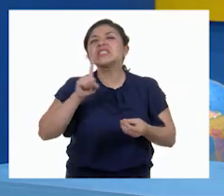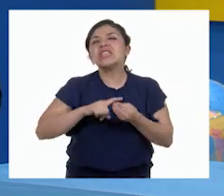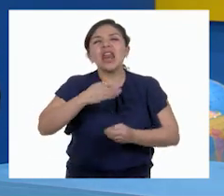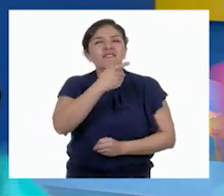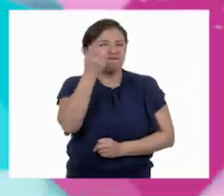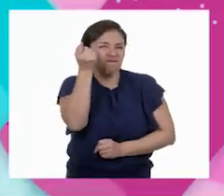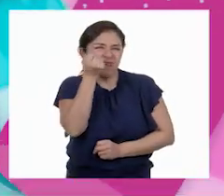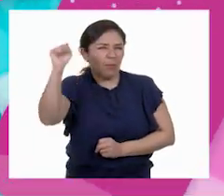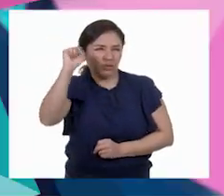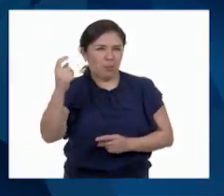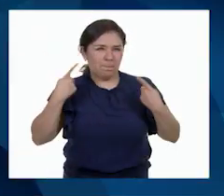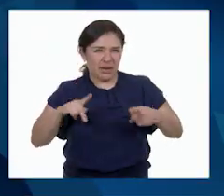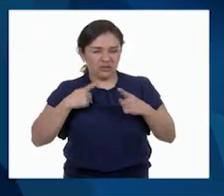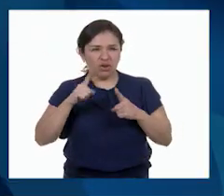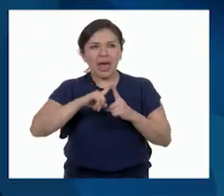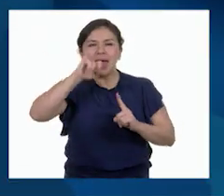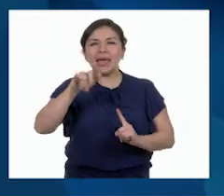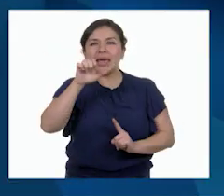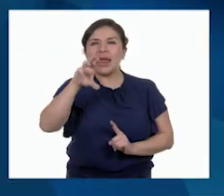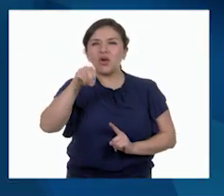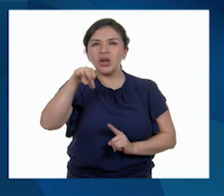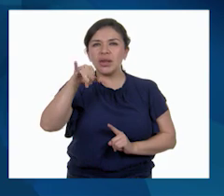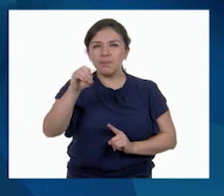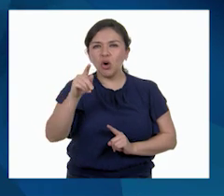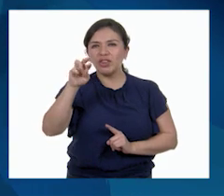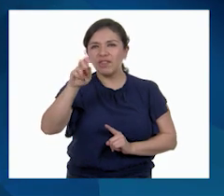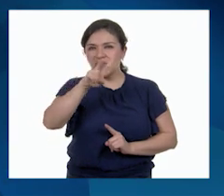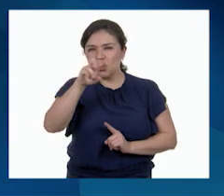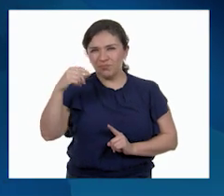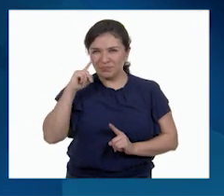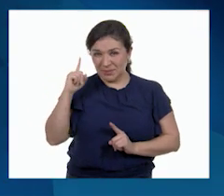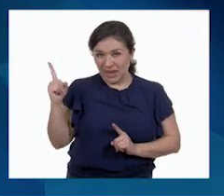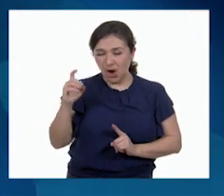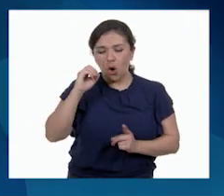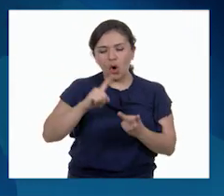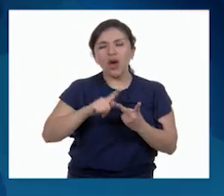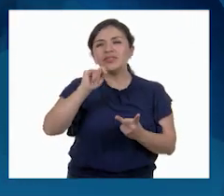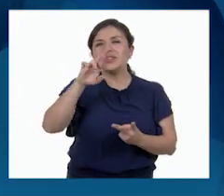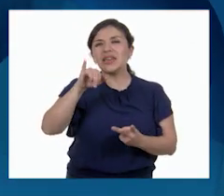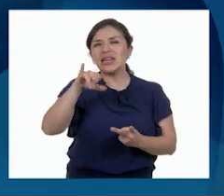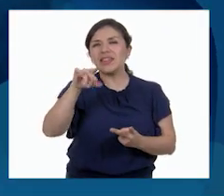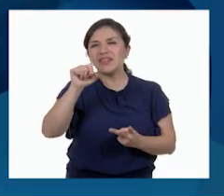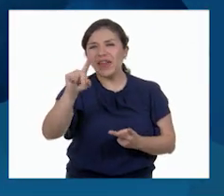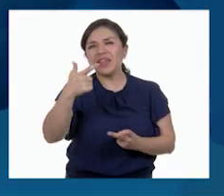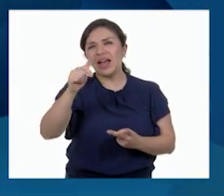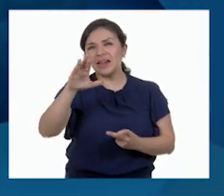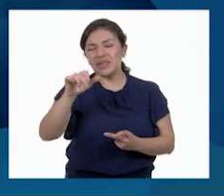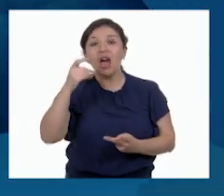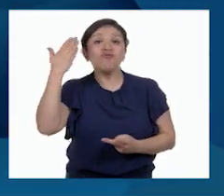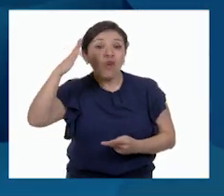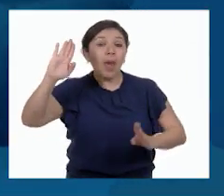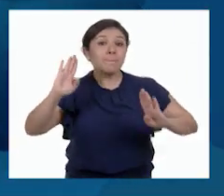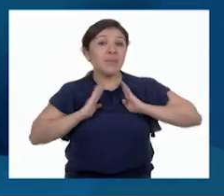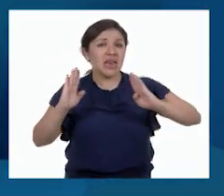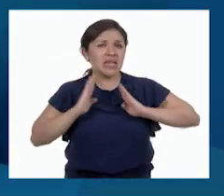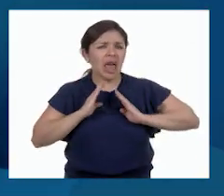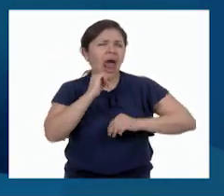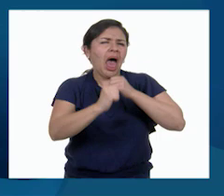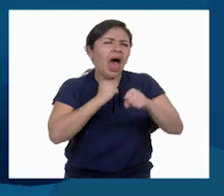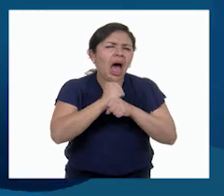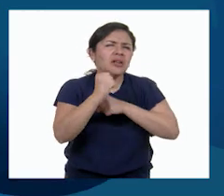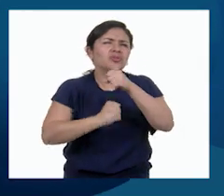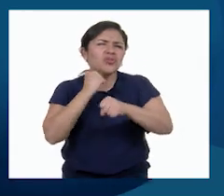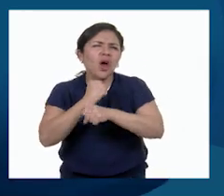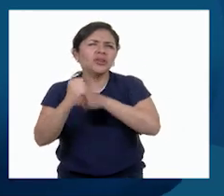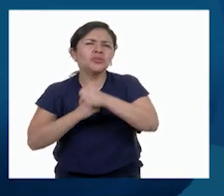del porfiriato fueron Jerónimo Treviño o Trinidad García de la Cadena. Ellos fueron militares que a lo largo de los años